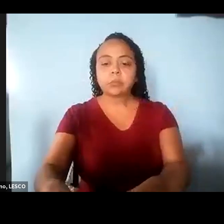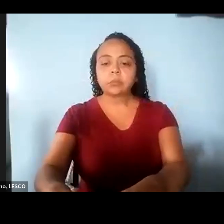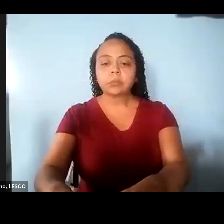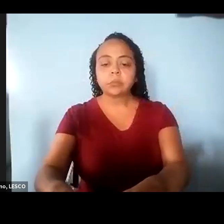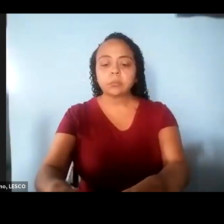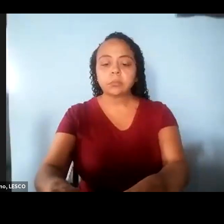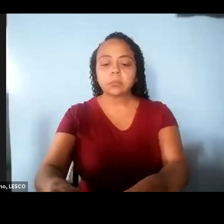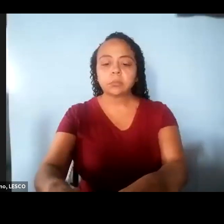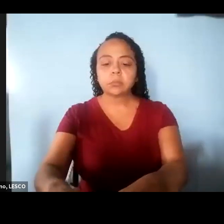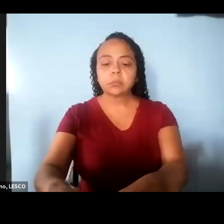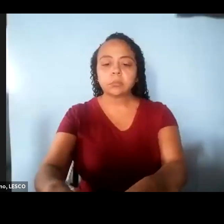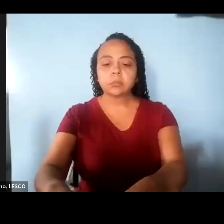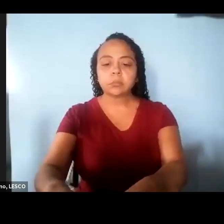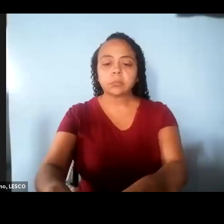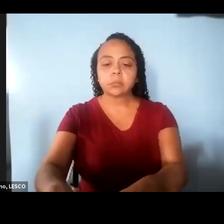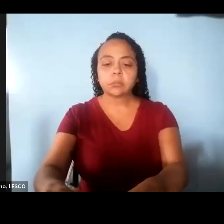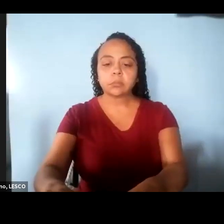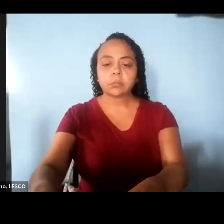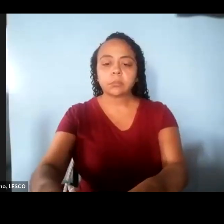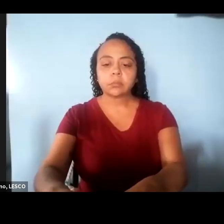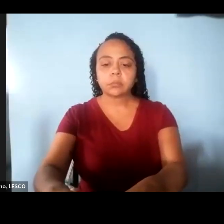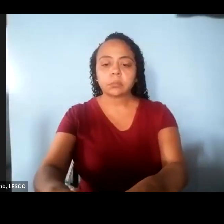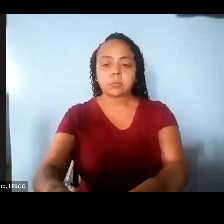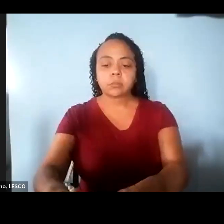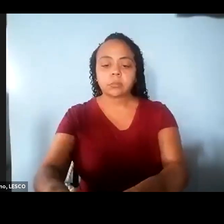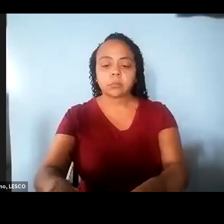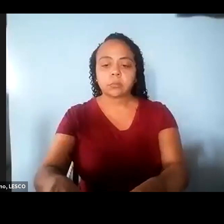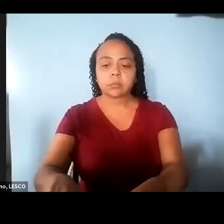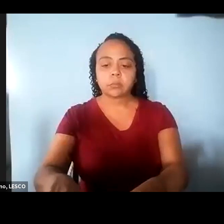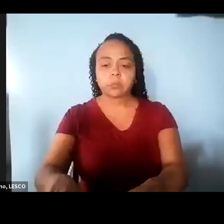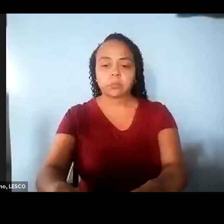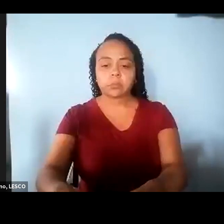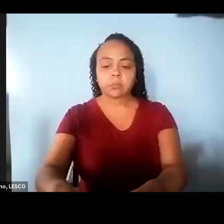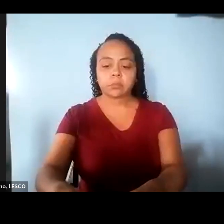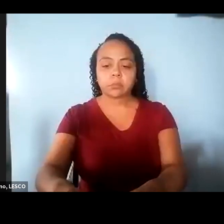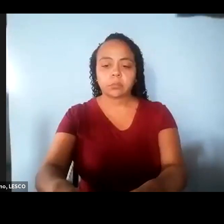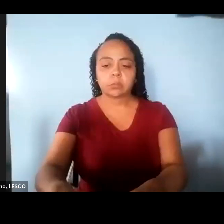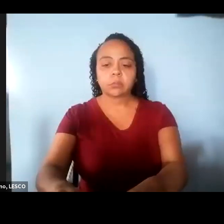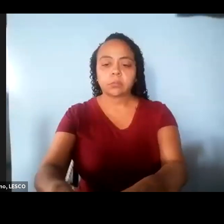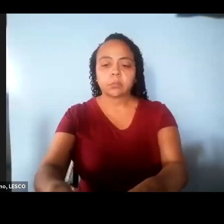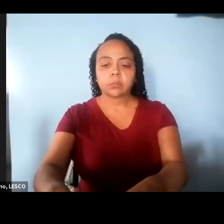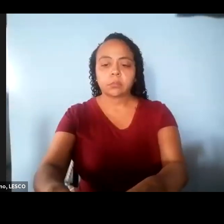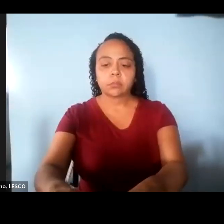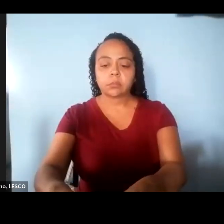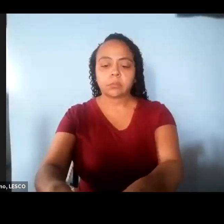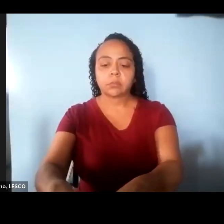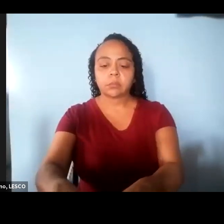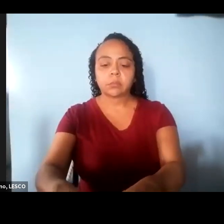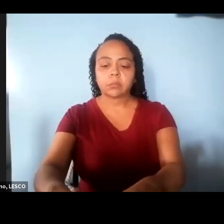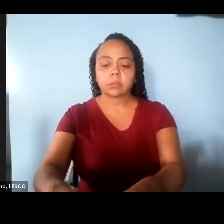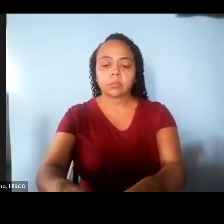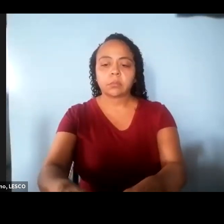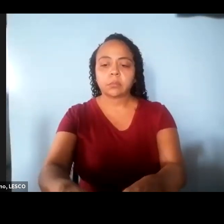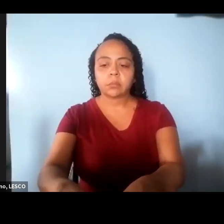muy fuertemente porque la estabilidad económica del país depende de cómo gestionamos el riesgo de cómo interactuamos entre